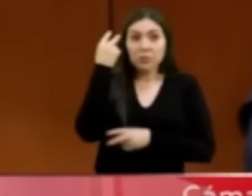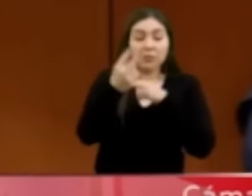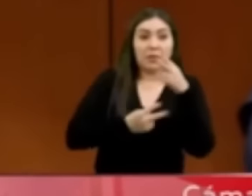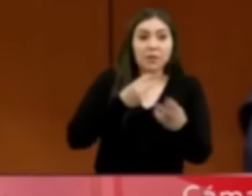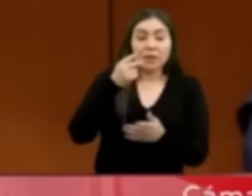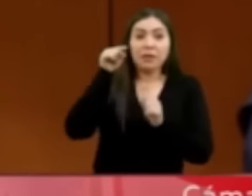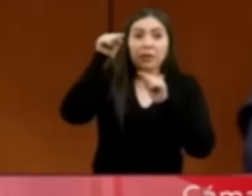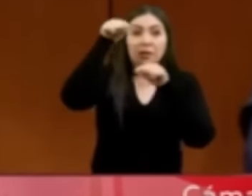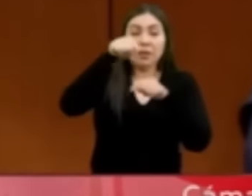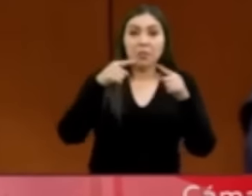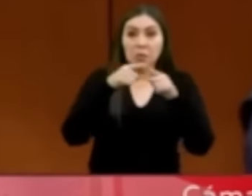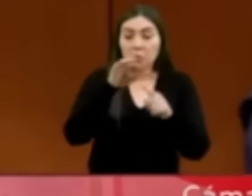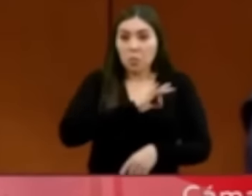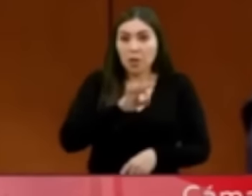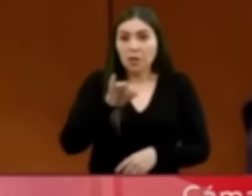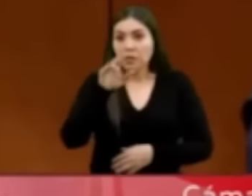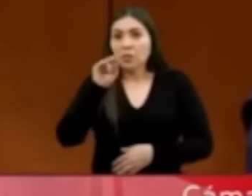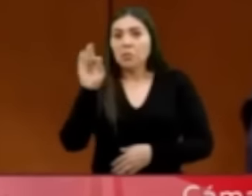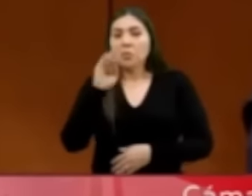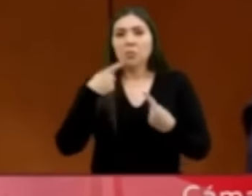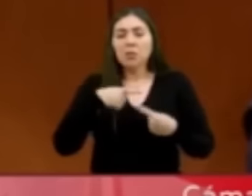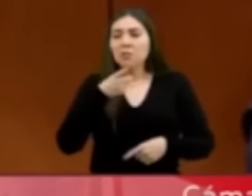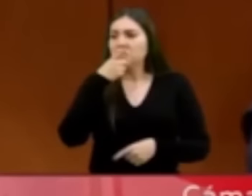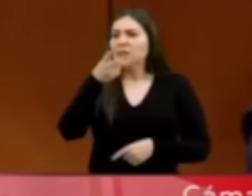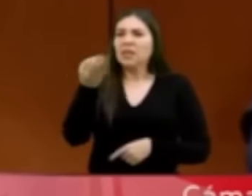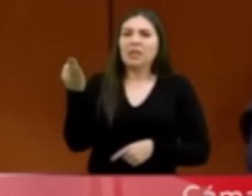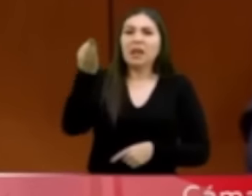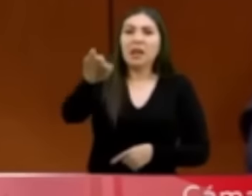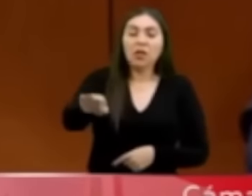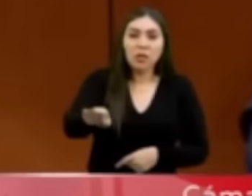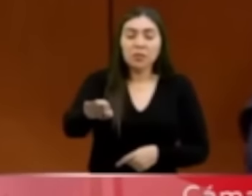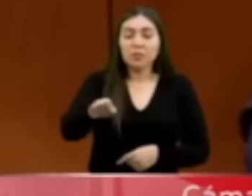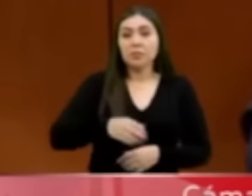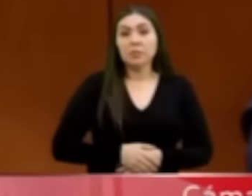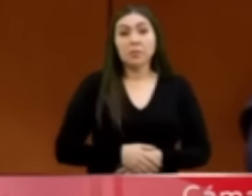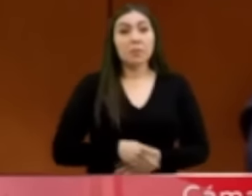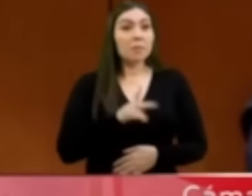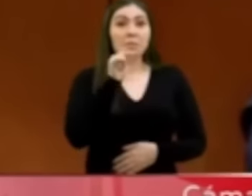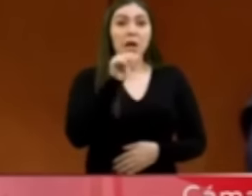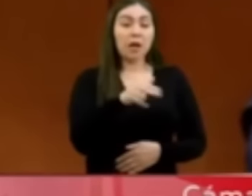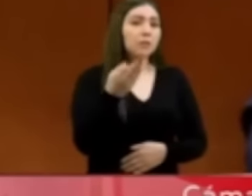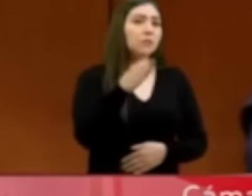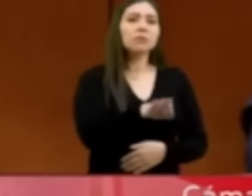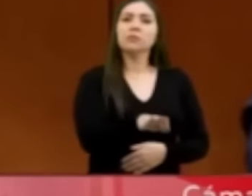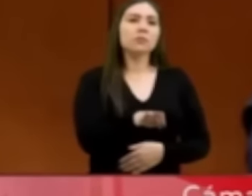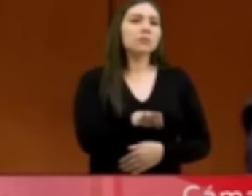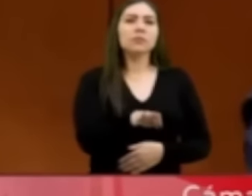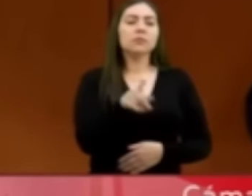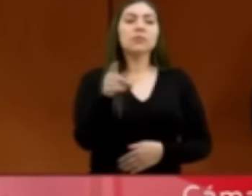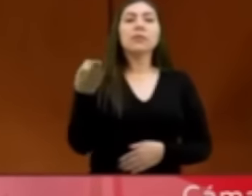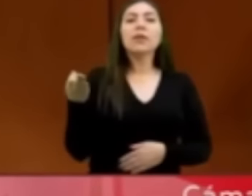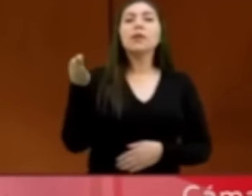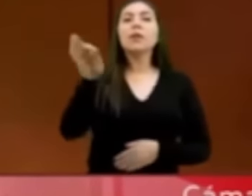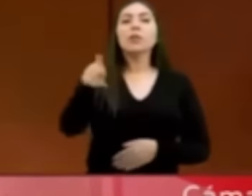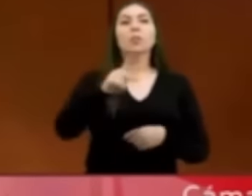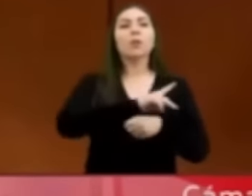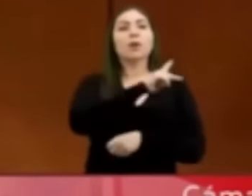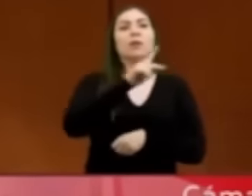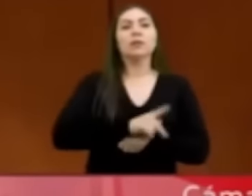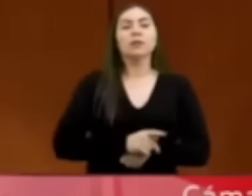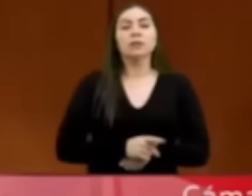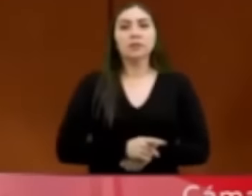vez te van a decir traidor. Traidor no al PAN. Te van a decir traidor a la patria. Querido Miguel, senador, lo